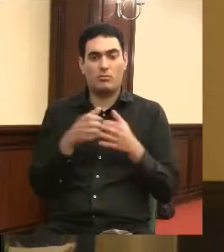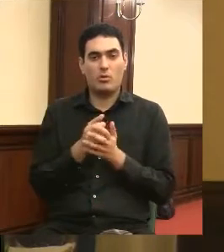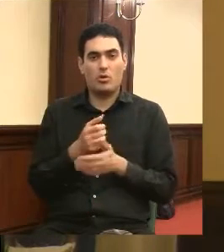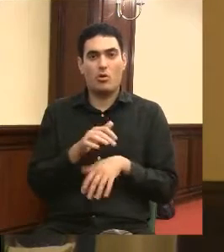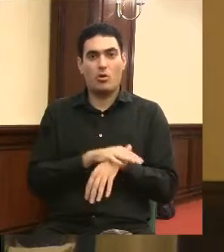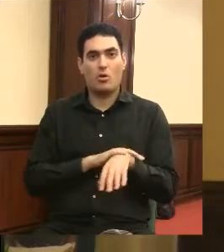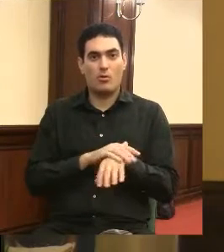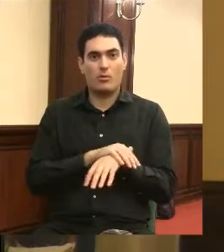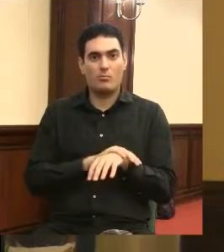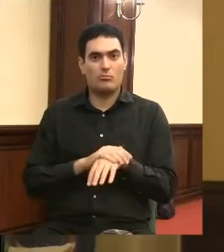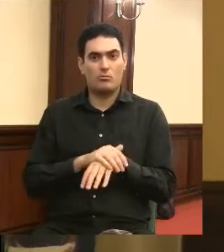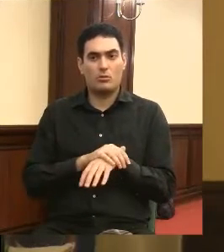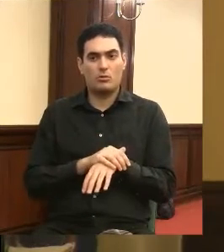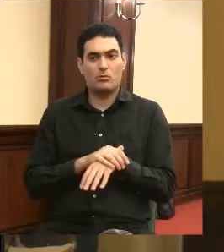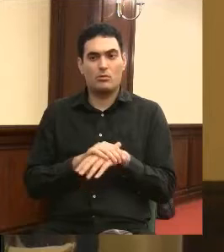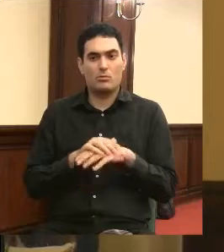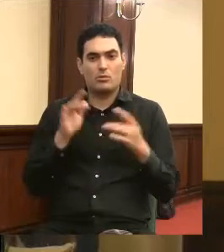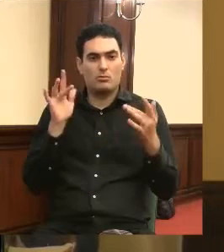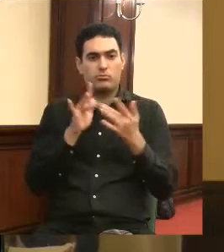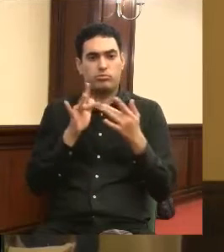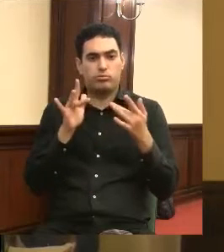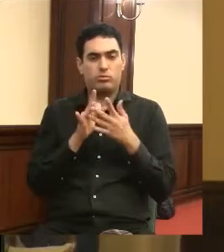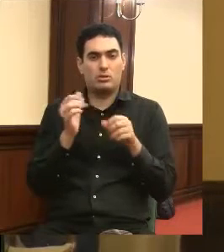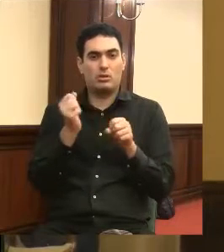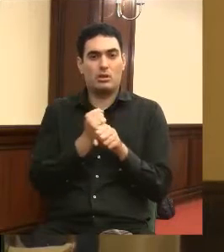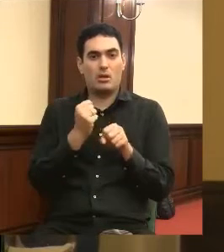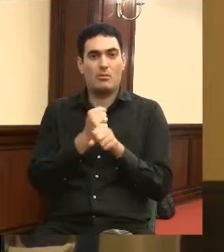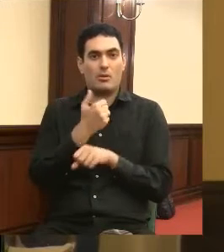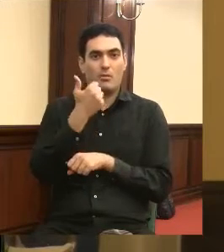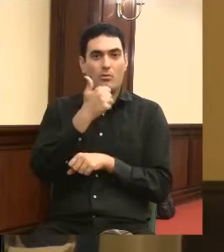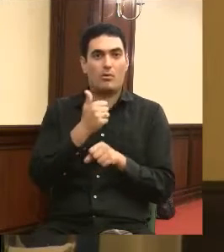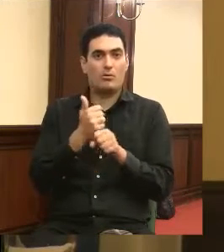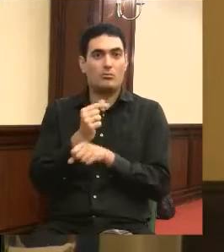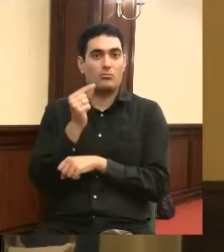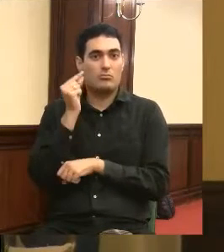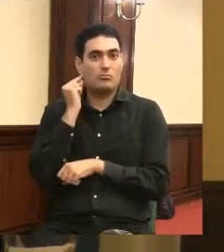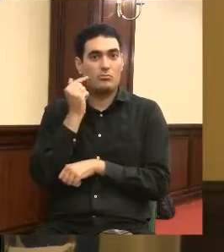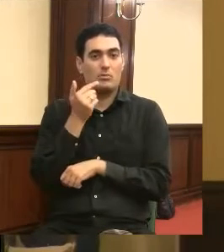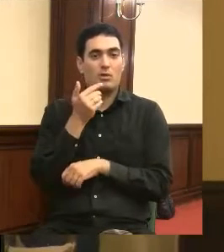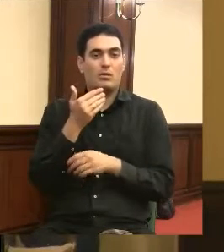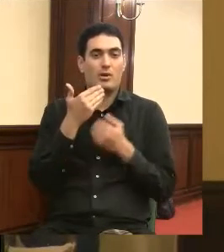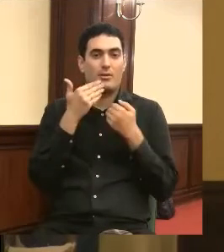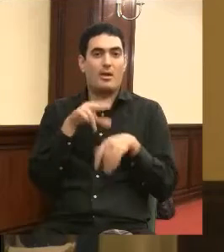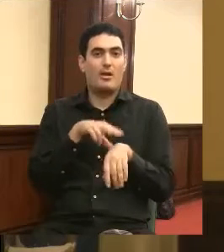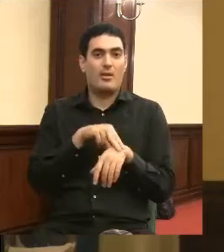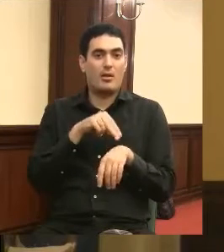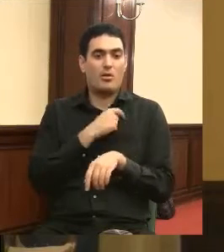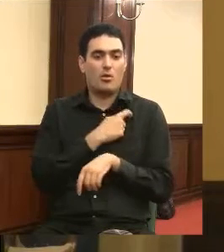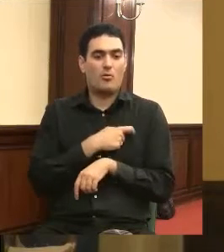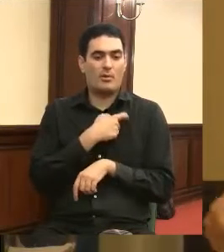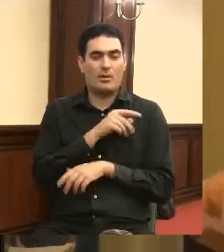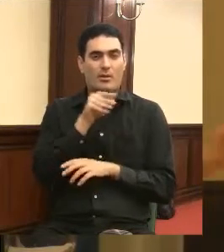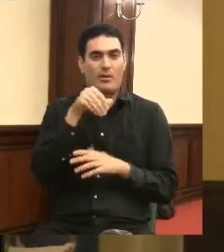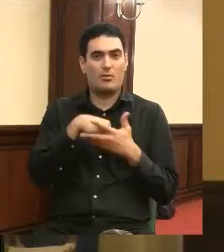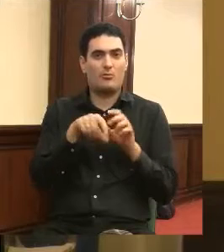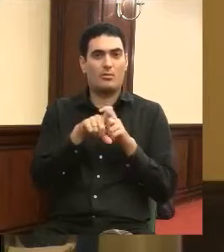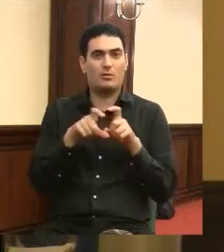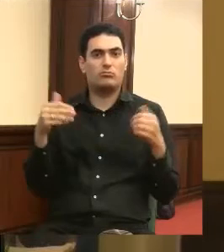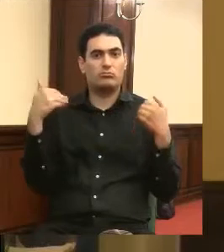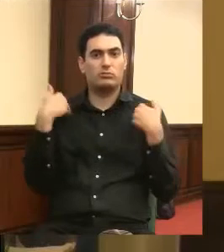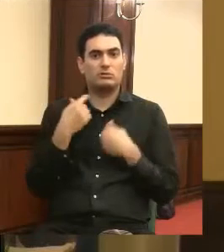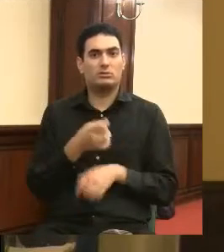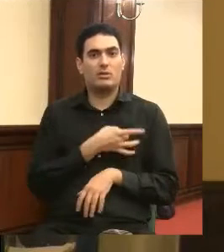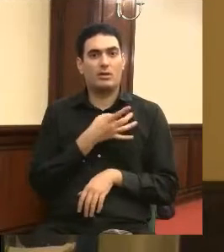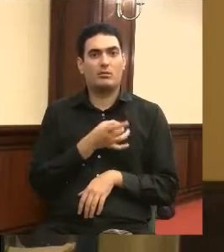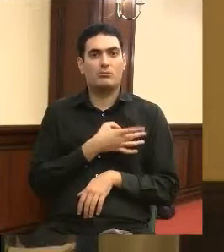inmediatamente desde este equipo de Gobierno nos pusimos en contacto con los trabajadores y trabajadoras a través de los delegados de su comité de